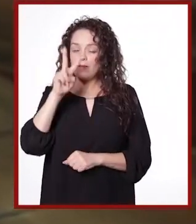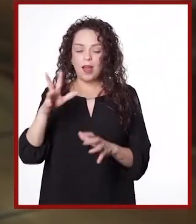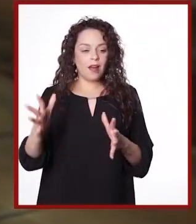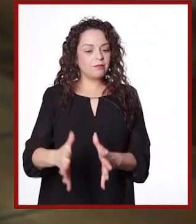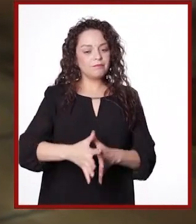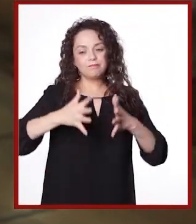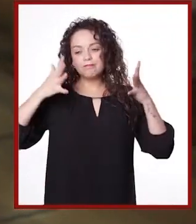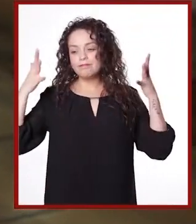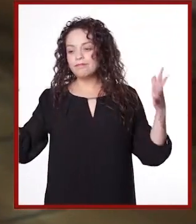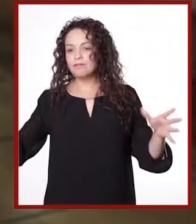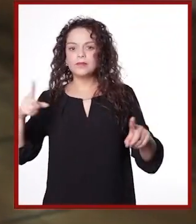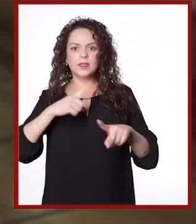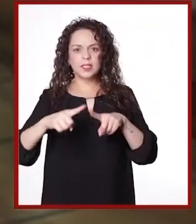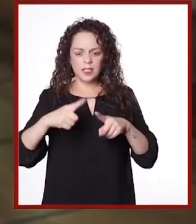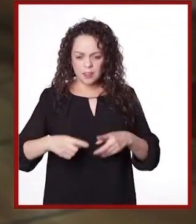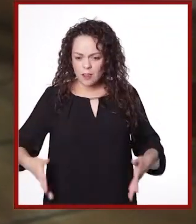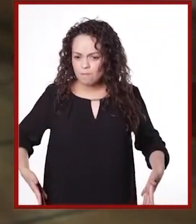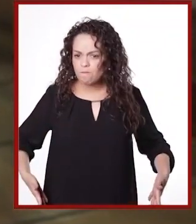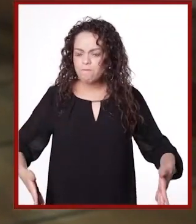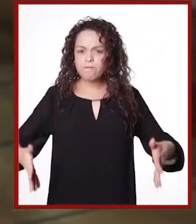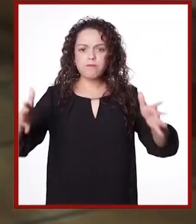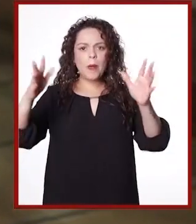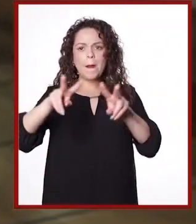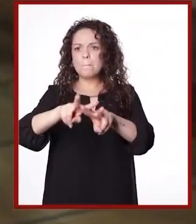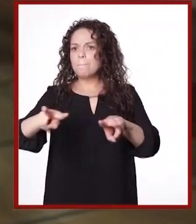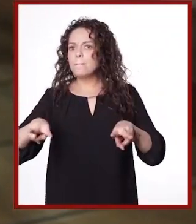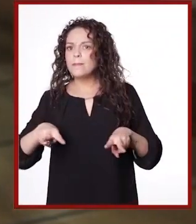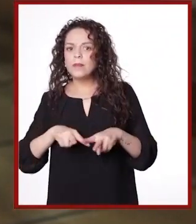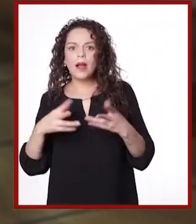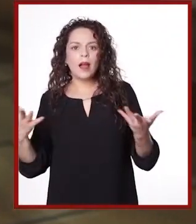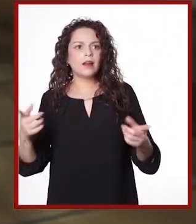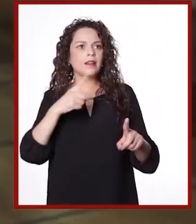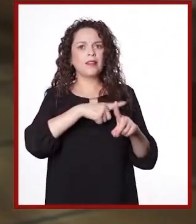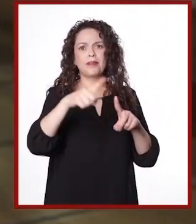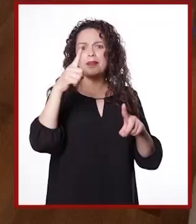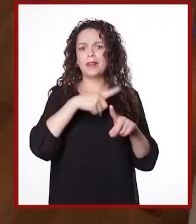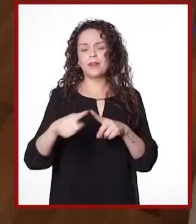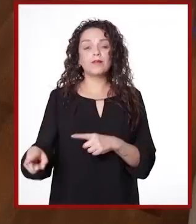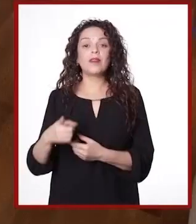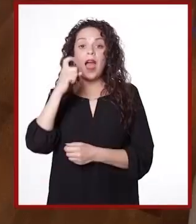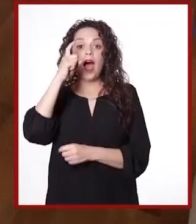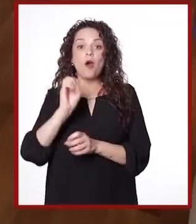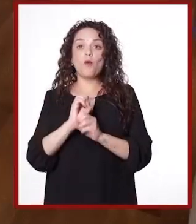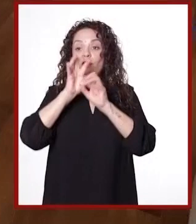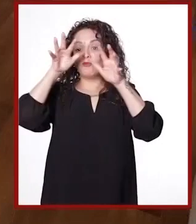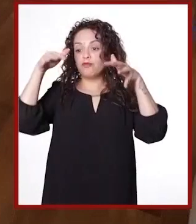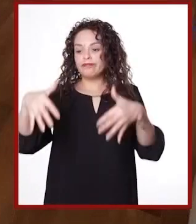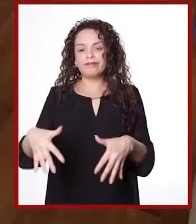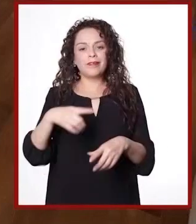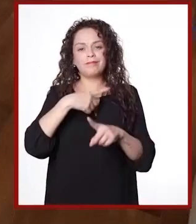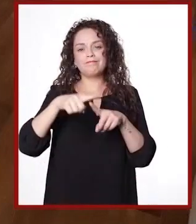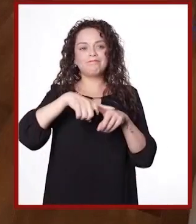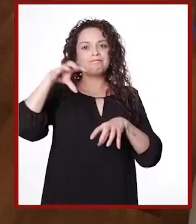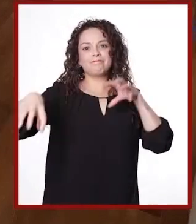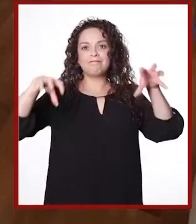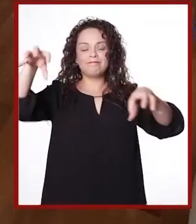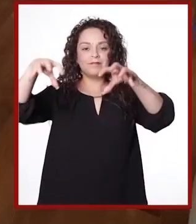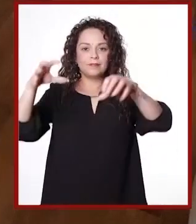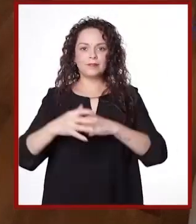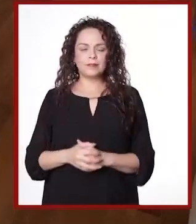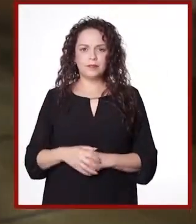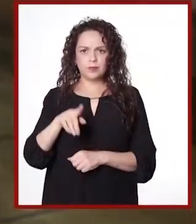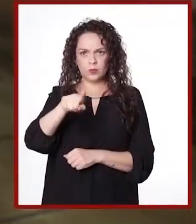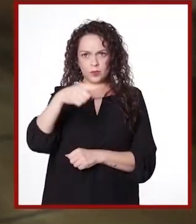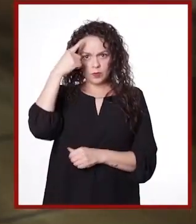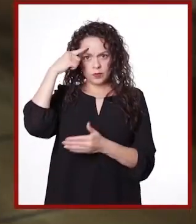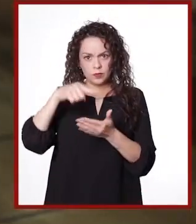muchas avenidas amplias, parques inmensos, edificios gigantes, fuentes por todos lados. Oye, no, a ver, espérate. ¿Tú crees que eso sea